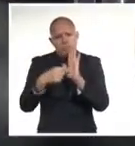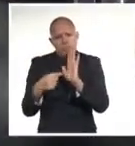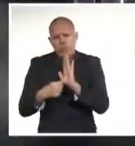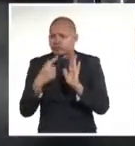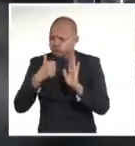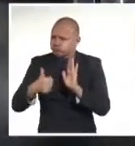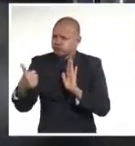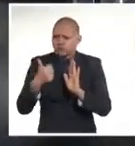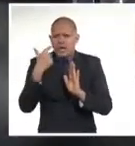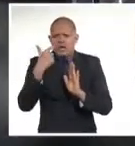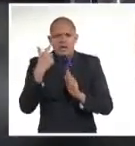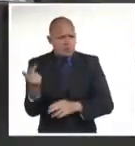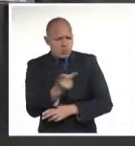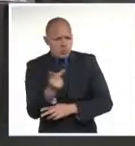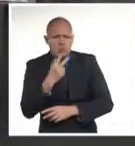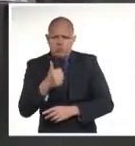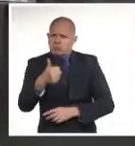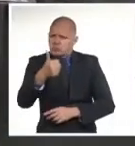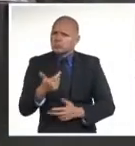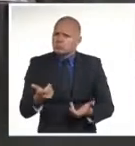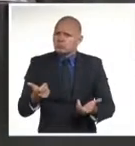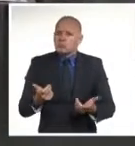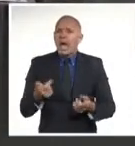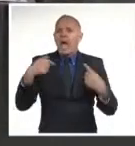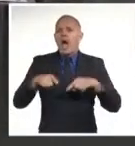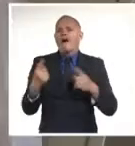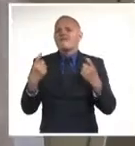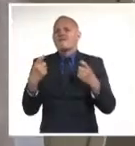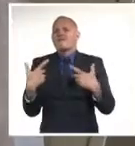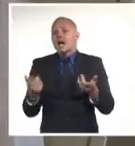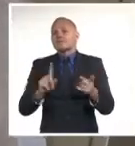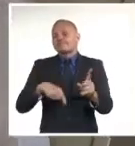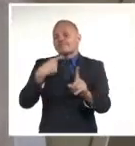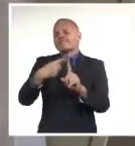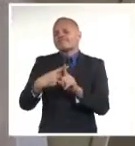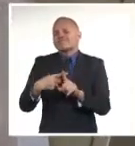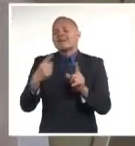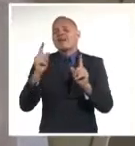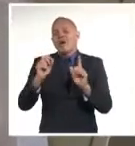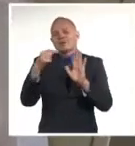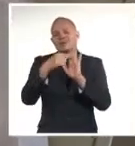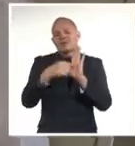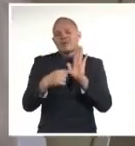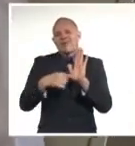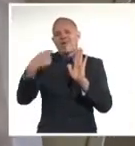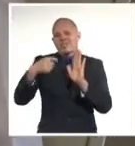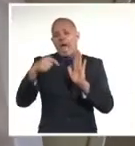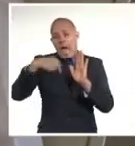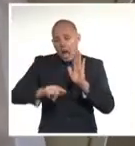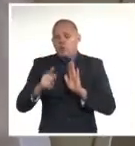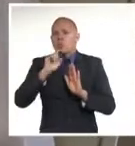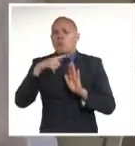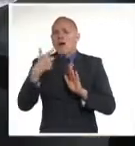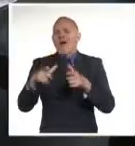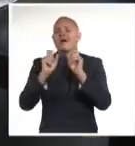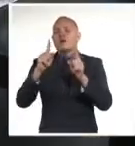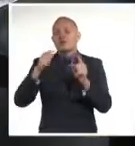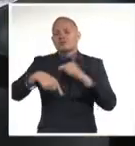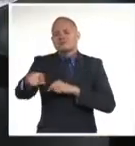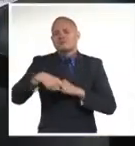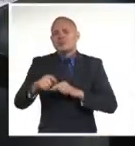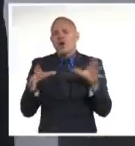en organismos multilaterales. Asimismo, coincidieron en la conveniencia de que estos temas sean abordados durante la 16ª reunión del